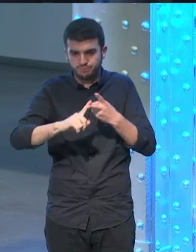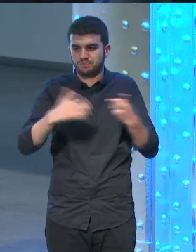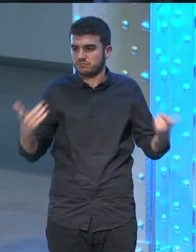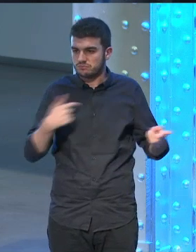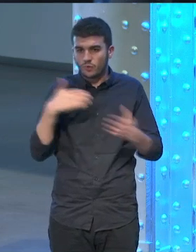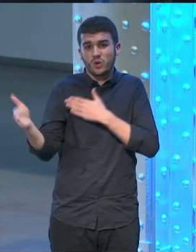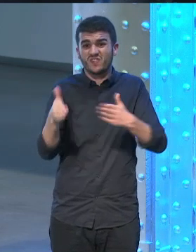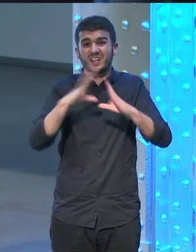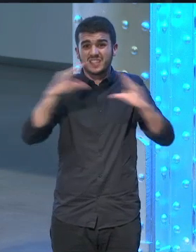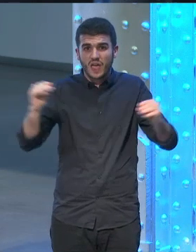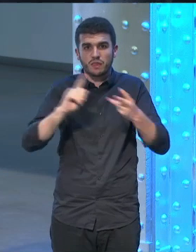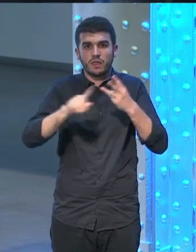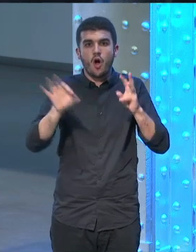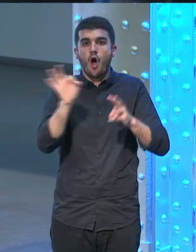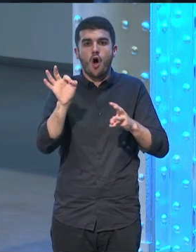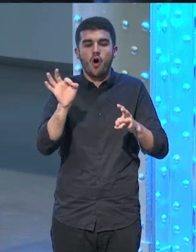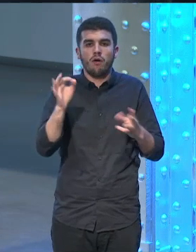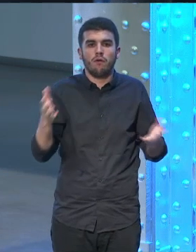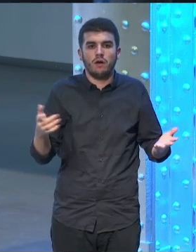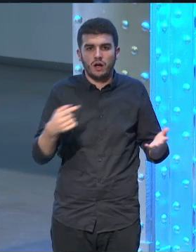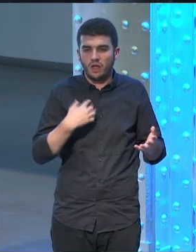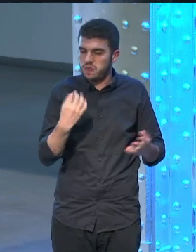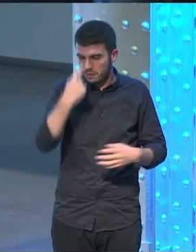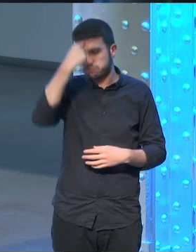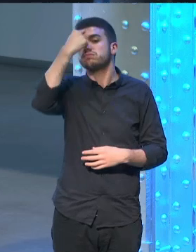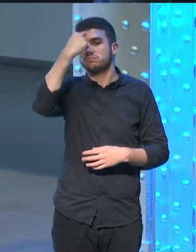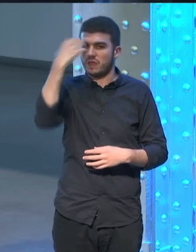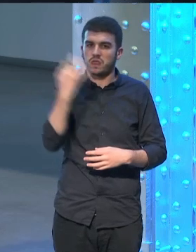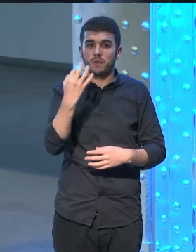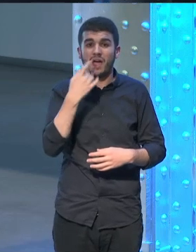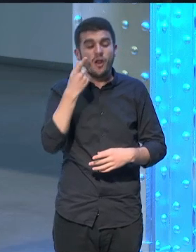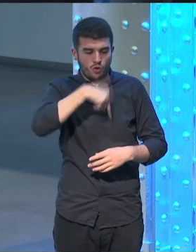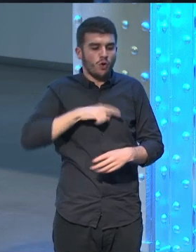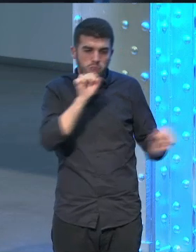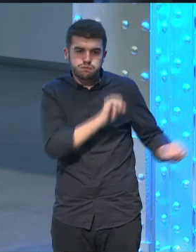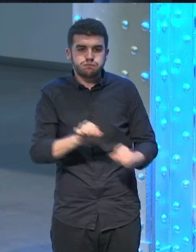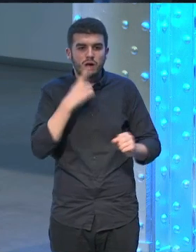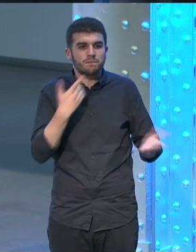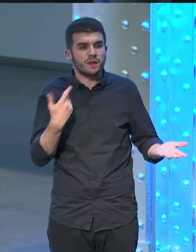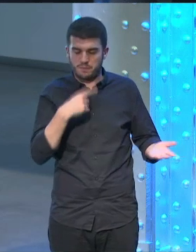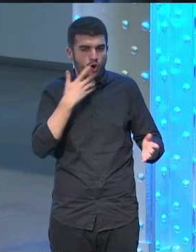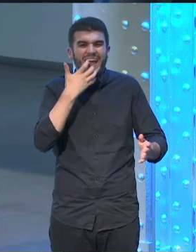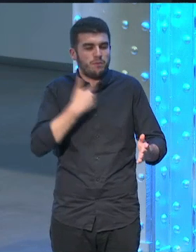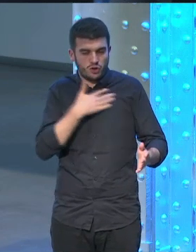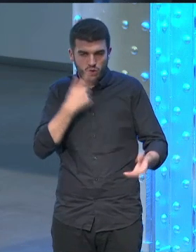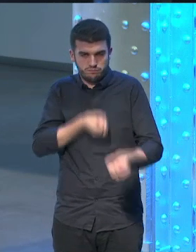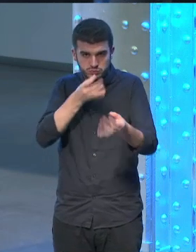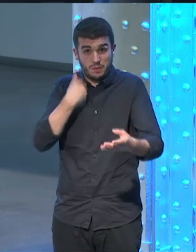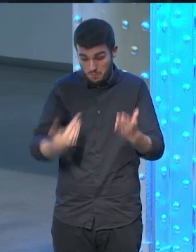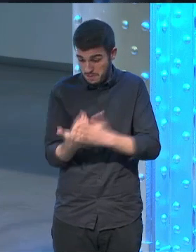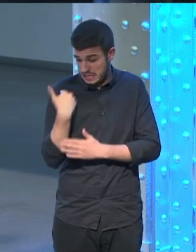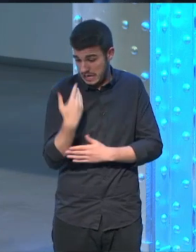en las carreras, en las universidades, tenemos que tenerlo muy en cuenta. Nos defendemos como posicionamiento y les pongo un ejemplo de esta